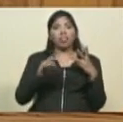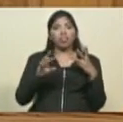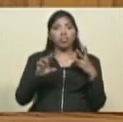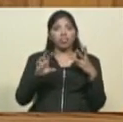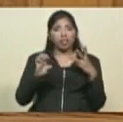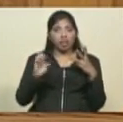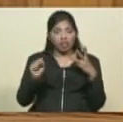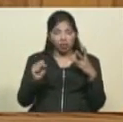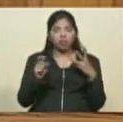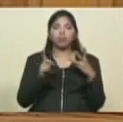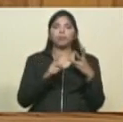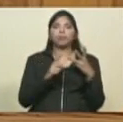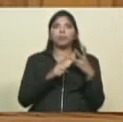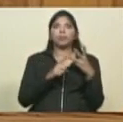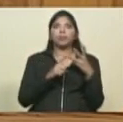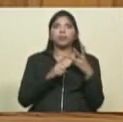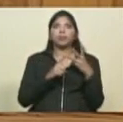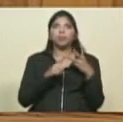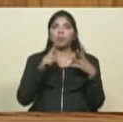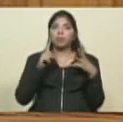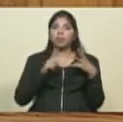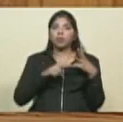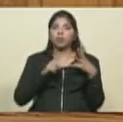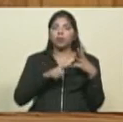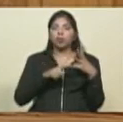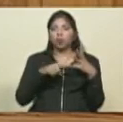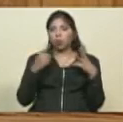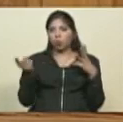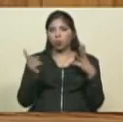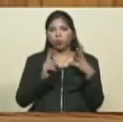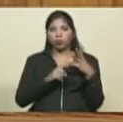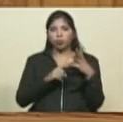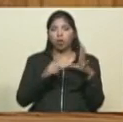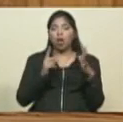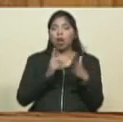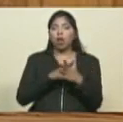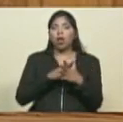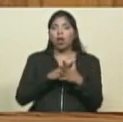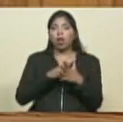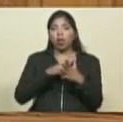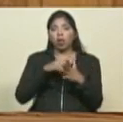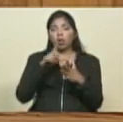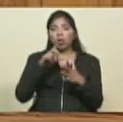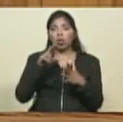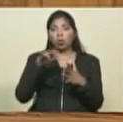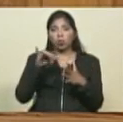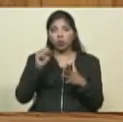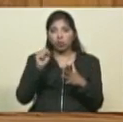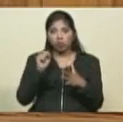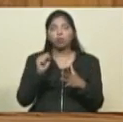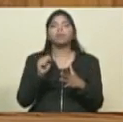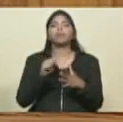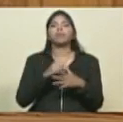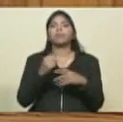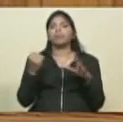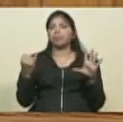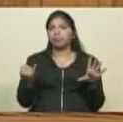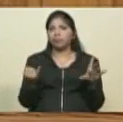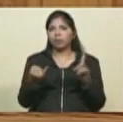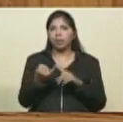Serrano Bonilla, Yaroslav Perdomo, Luis Manuel Aranguren, Emmanuel Rojas, José